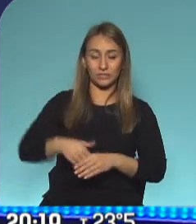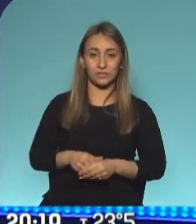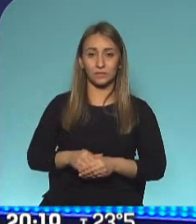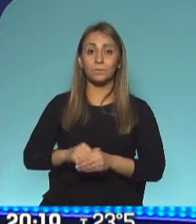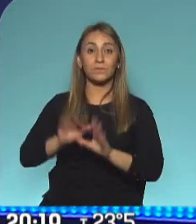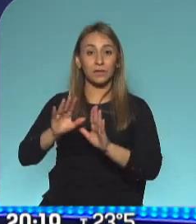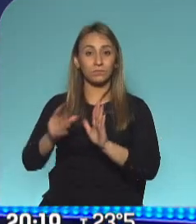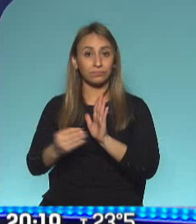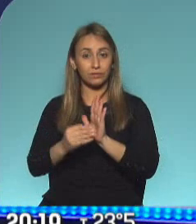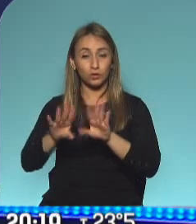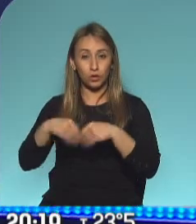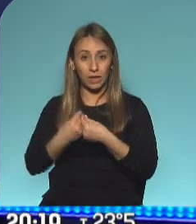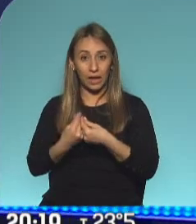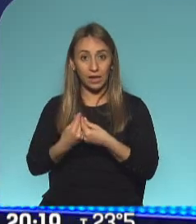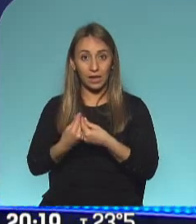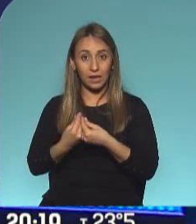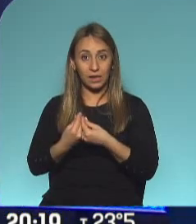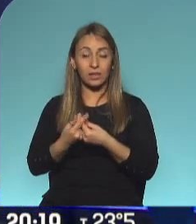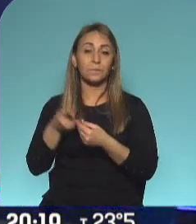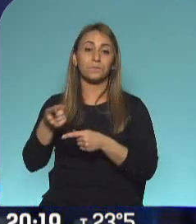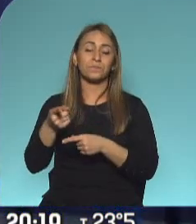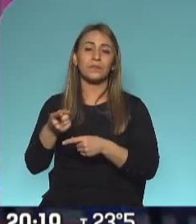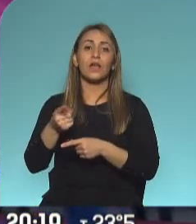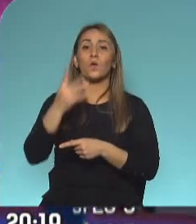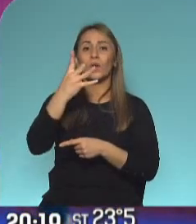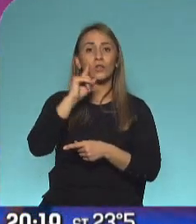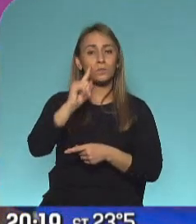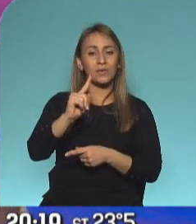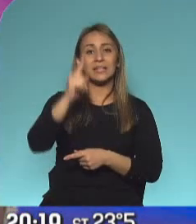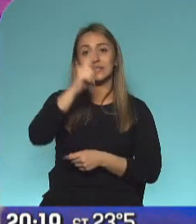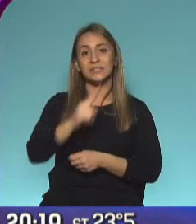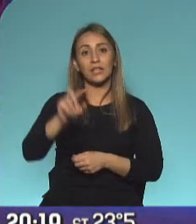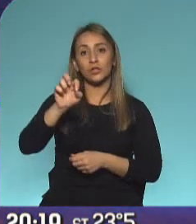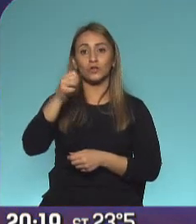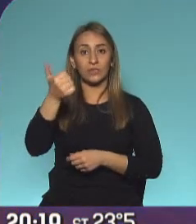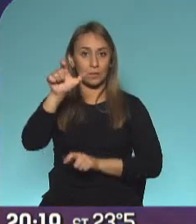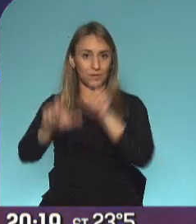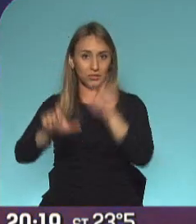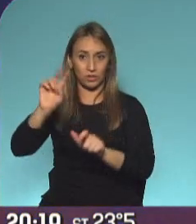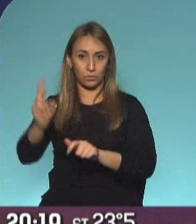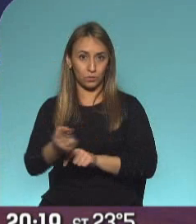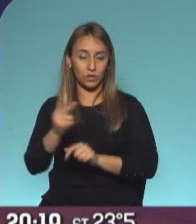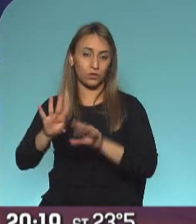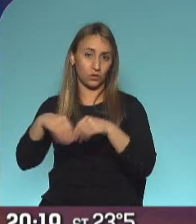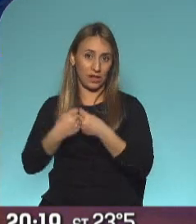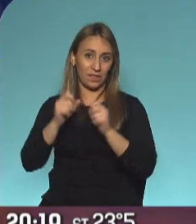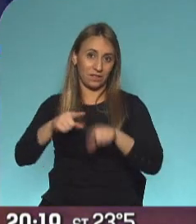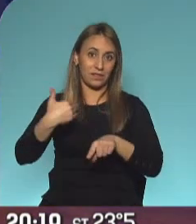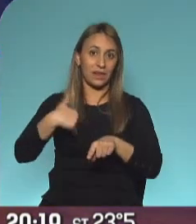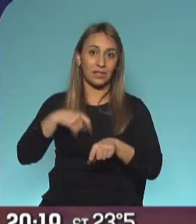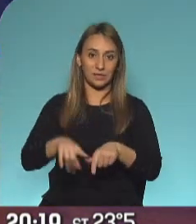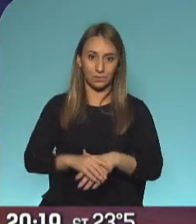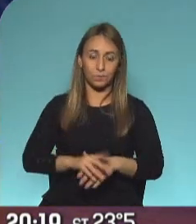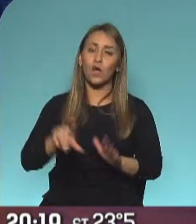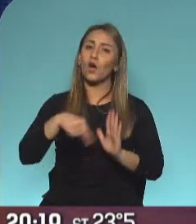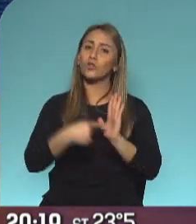si sumamos el reporte de hoy al registro anterior, ya son 4.106 los fallecidos en nuestro país. También el otro dato